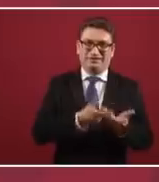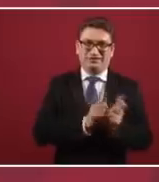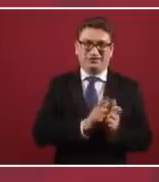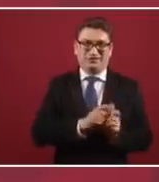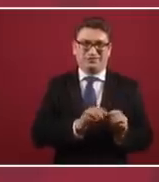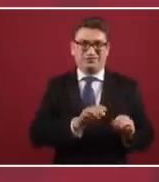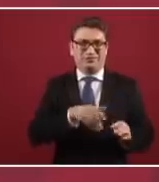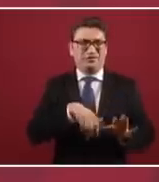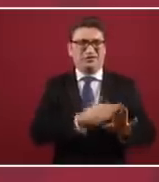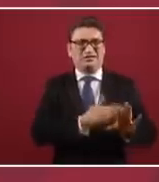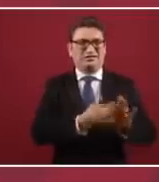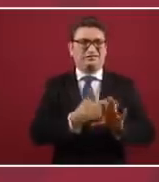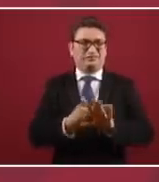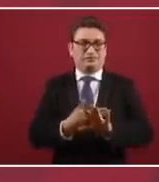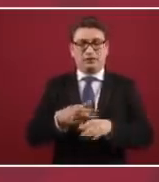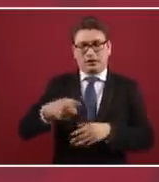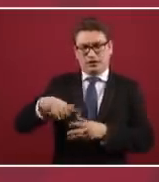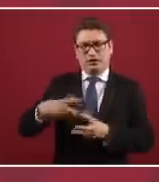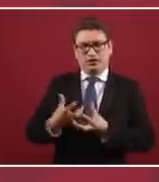movimientos justos